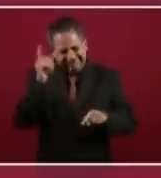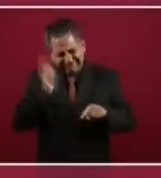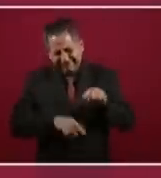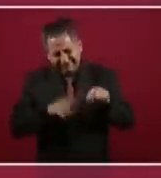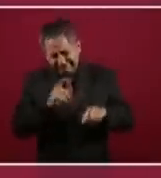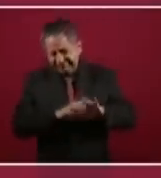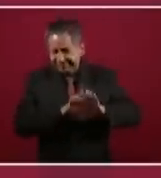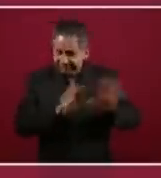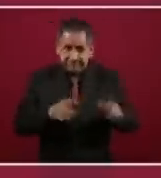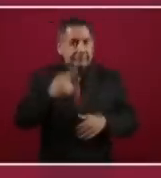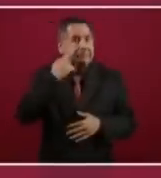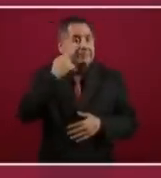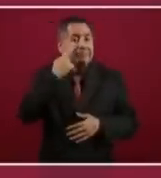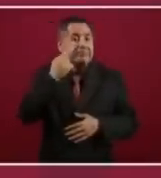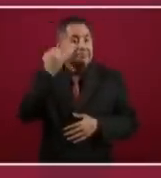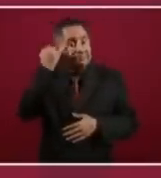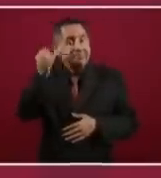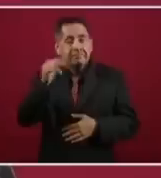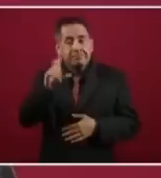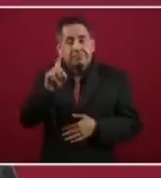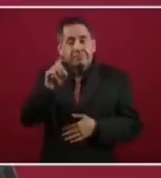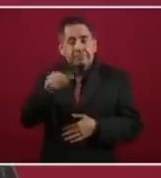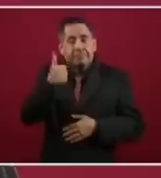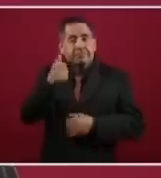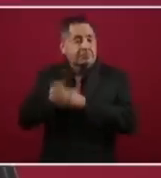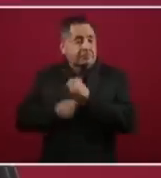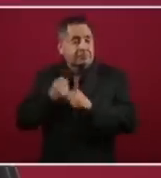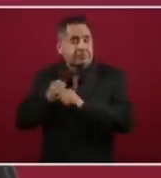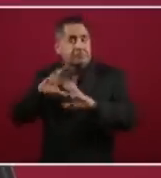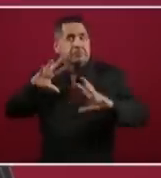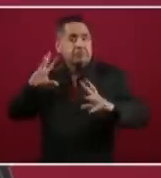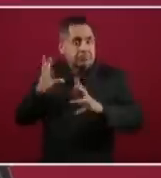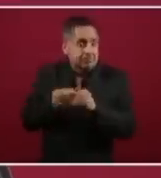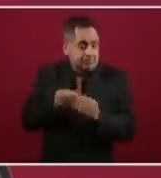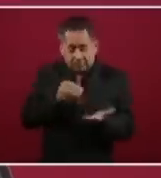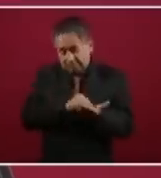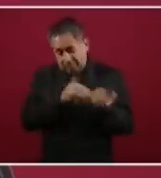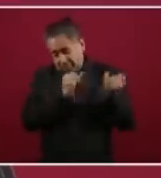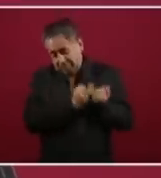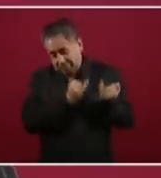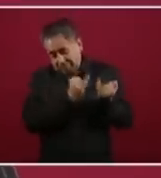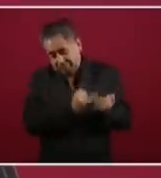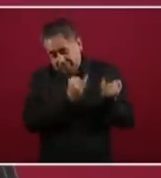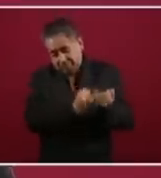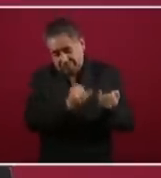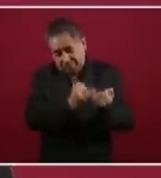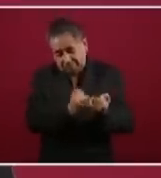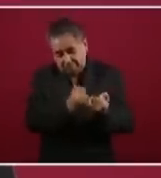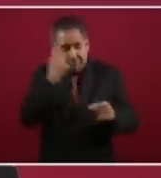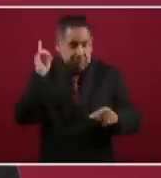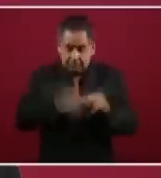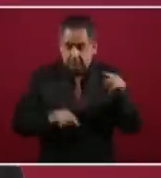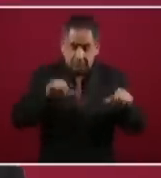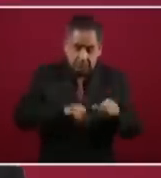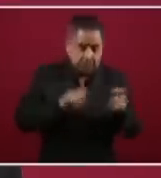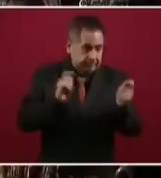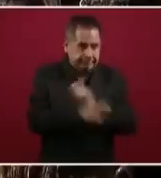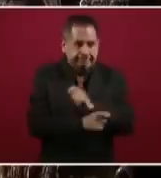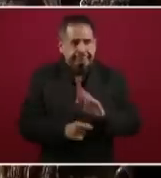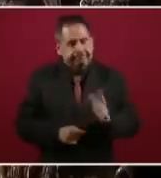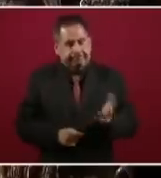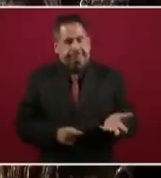36 años de política neoliberal, pero hay que hacer un